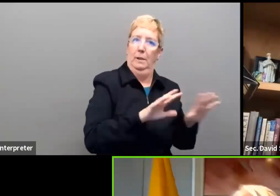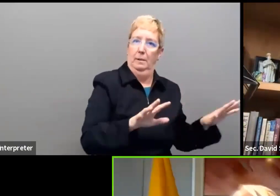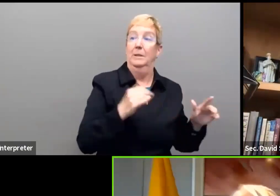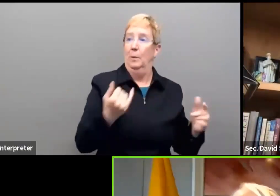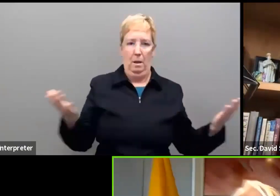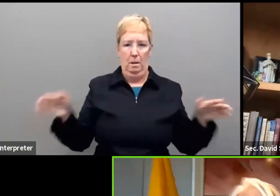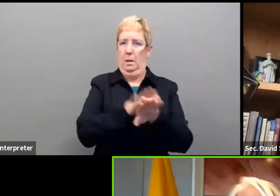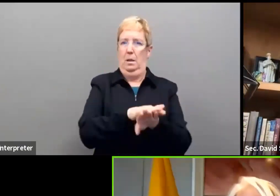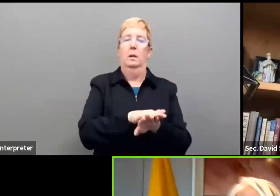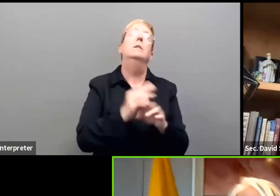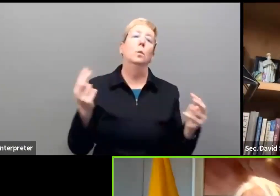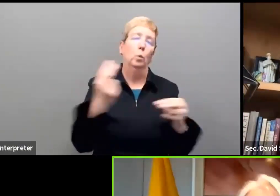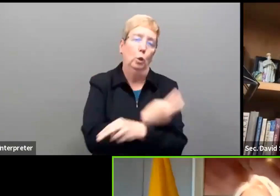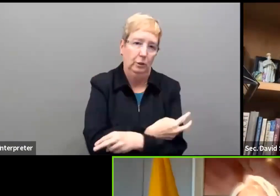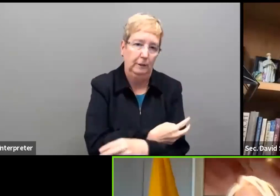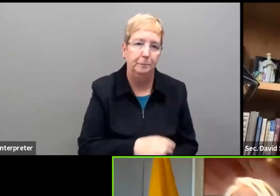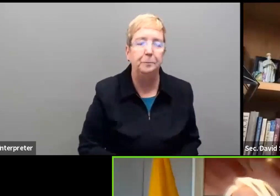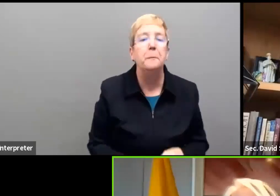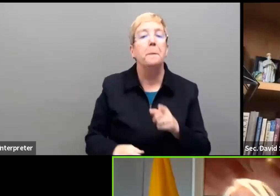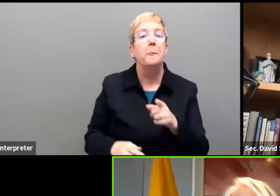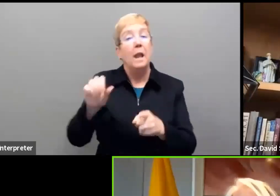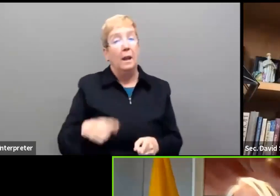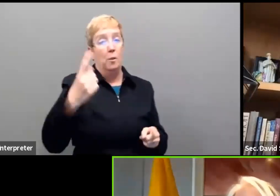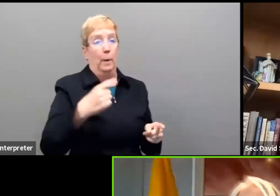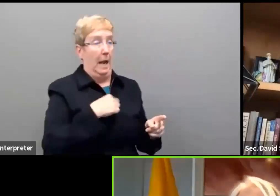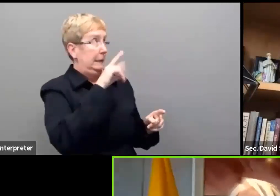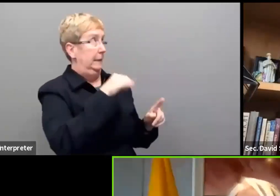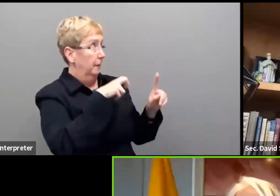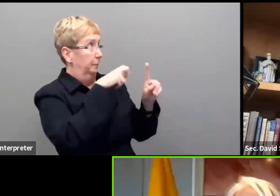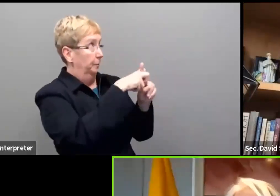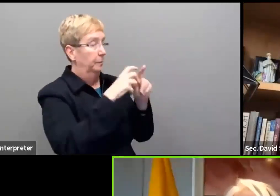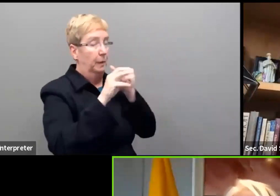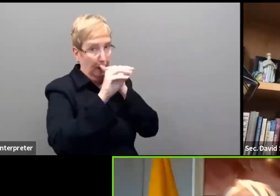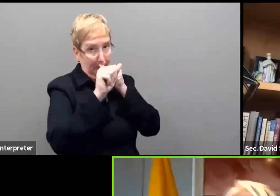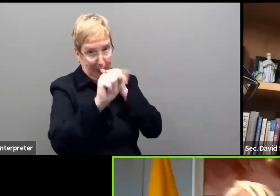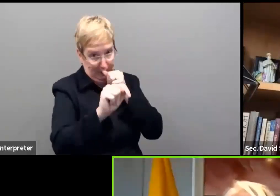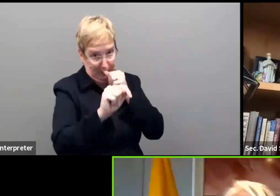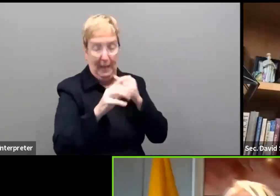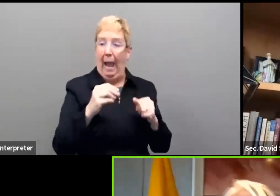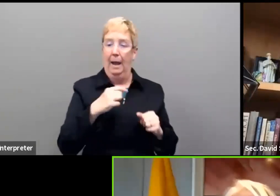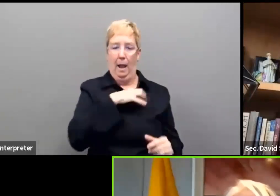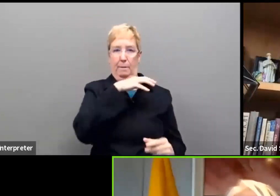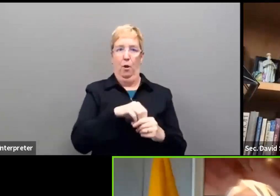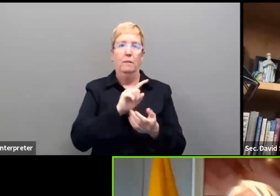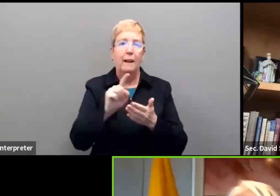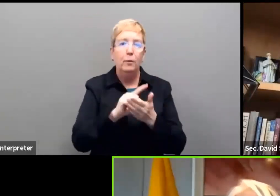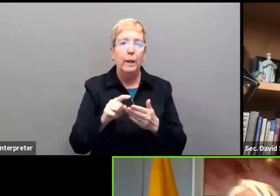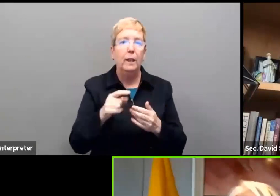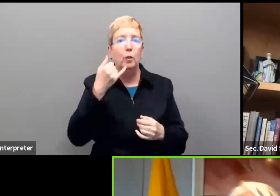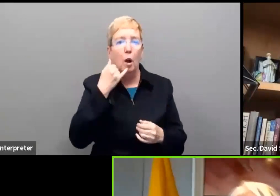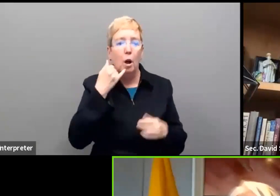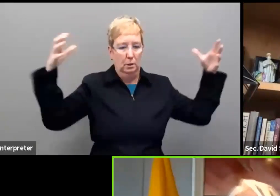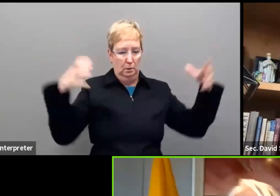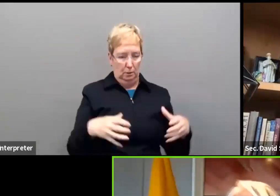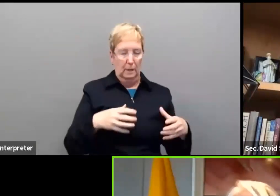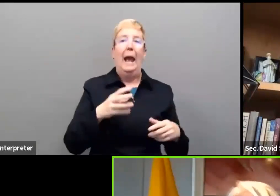tantos cuidados atrasados. Y yo sé que voy a recibir otras preguntas, pero el otro tema que yo